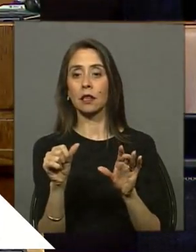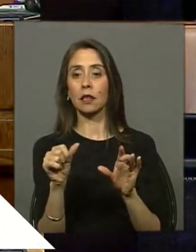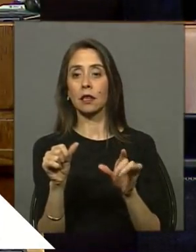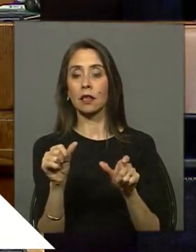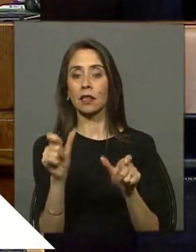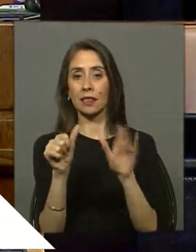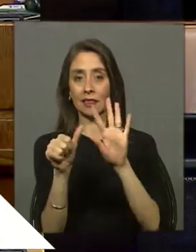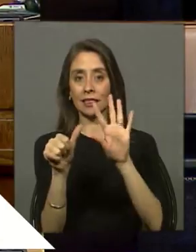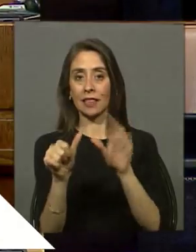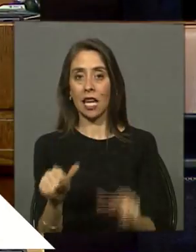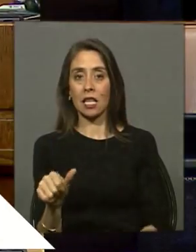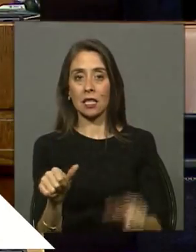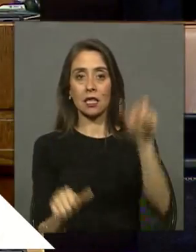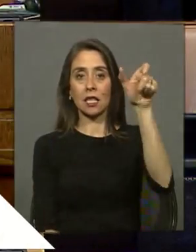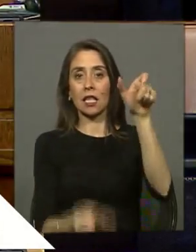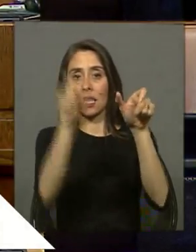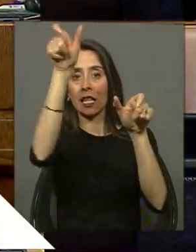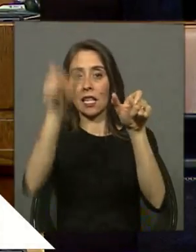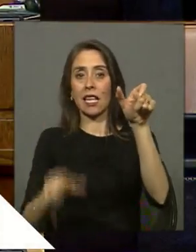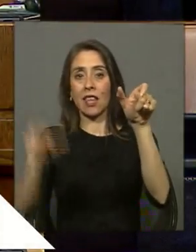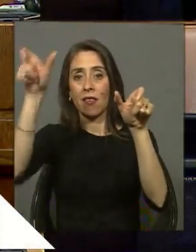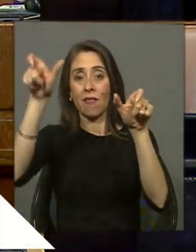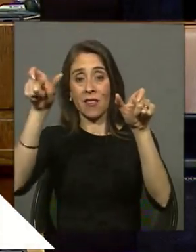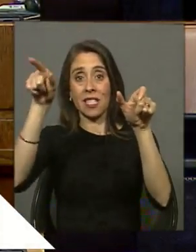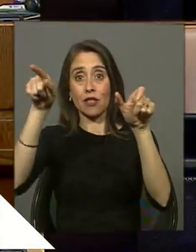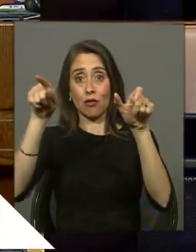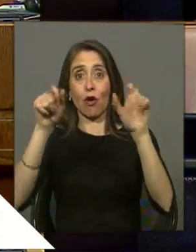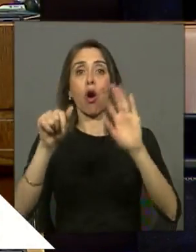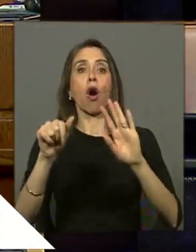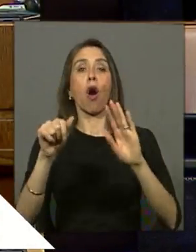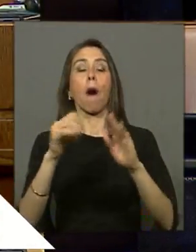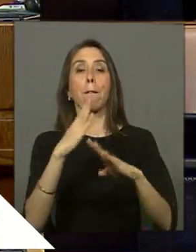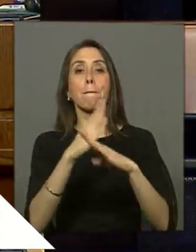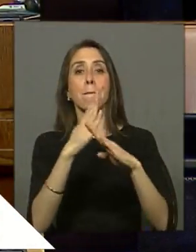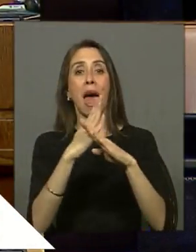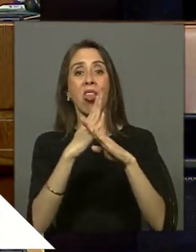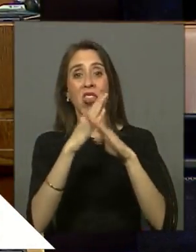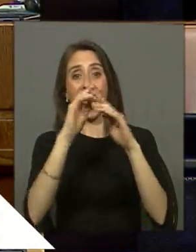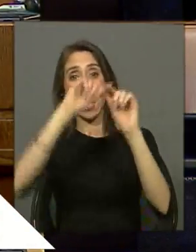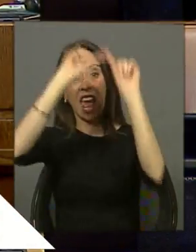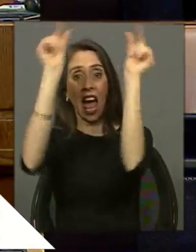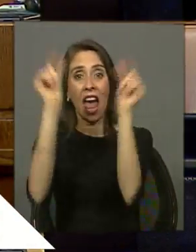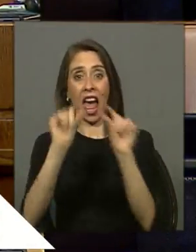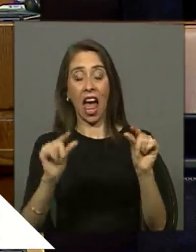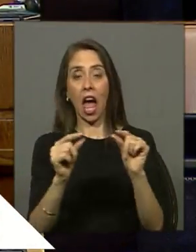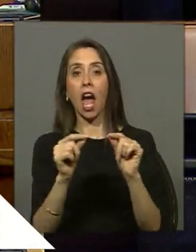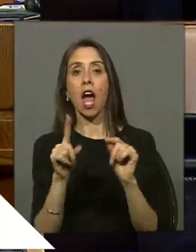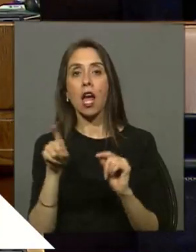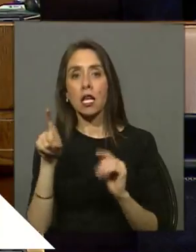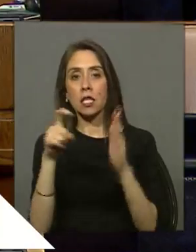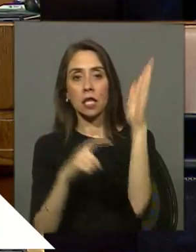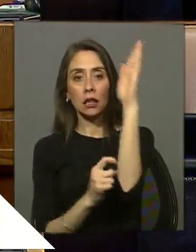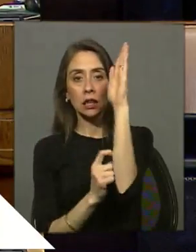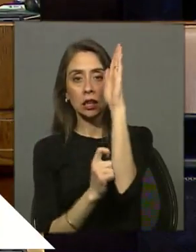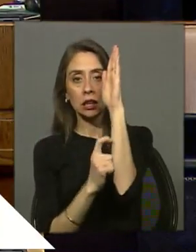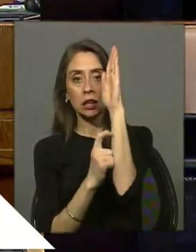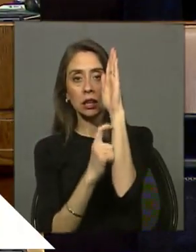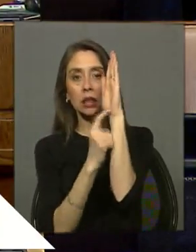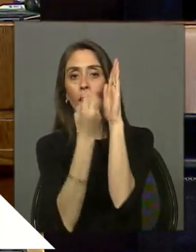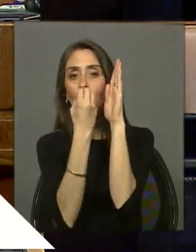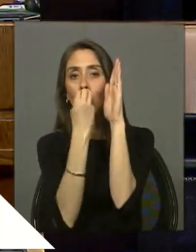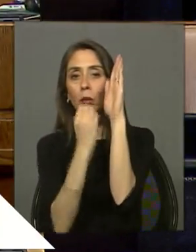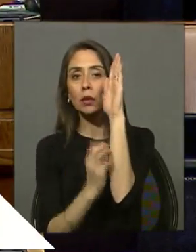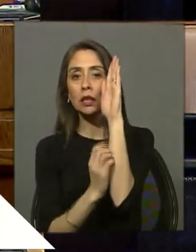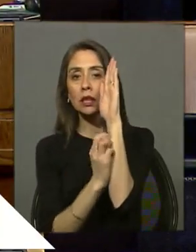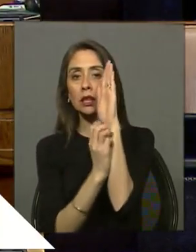todo lo que es la estructura de madera y que no está lejos de entenderse que esas termitas